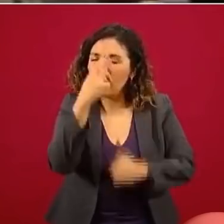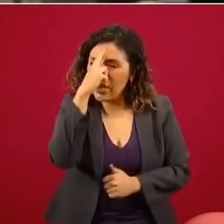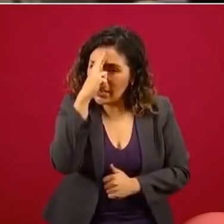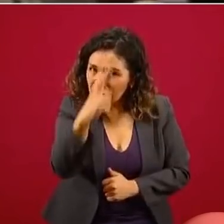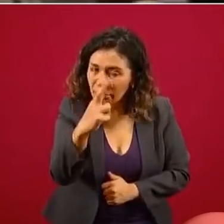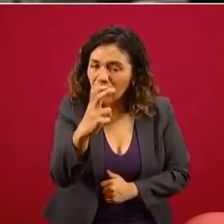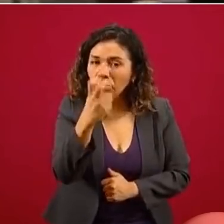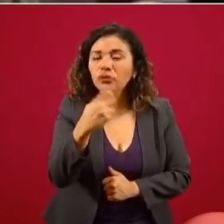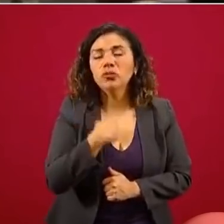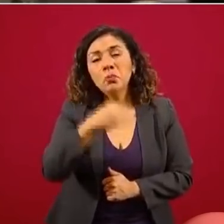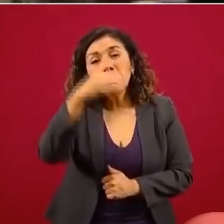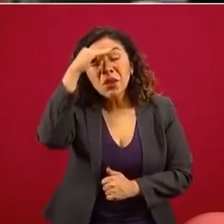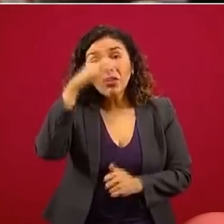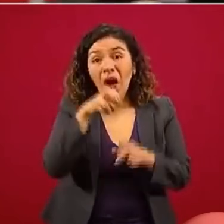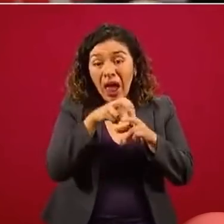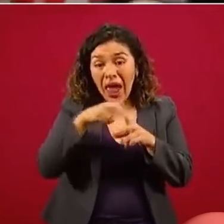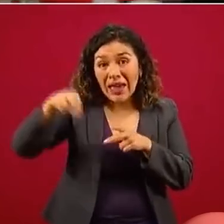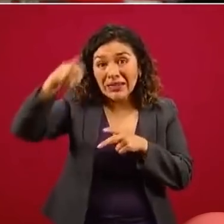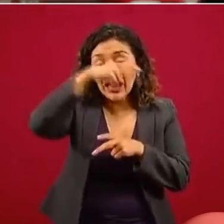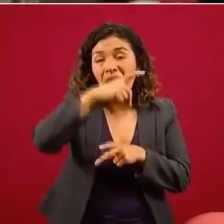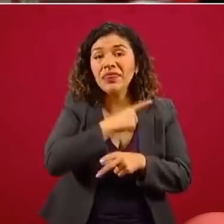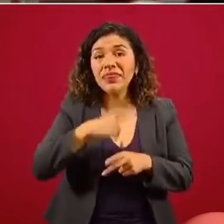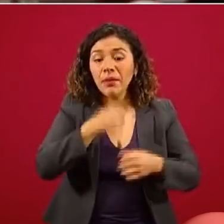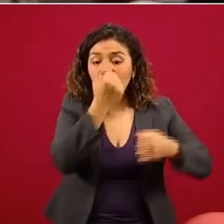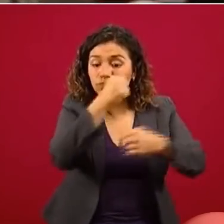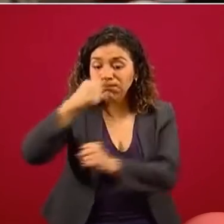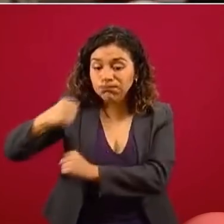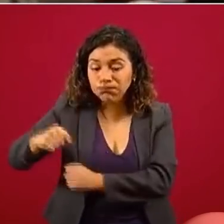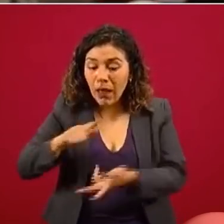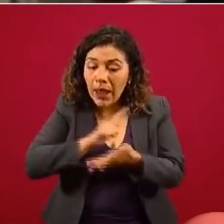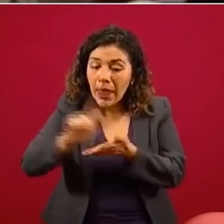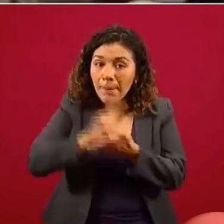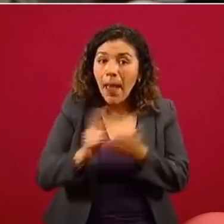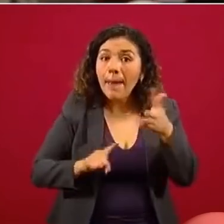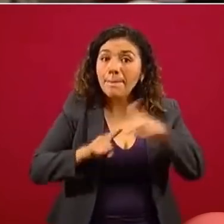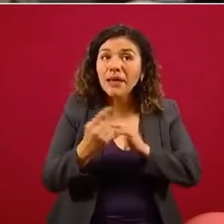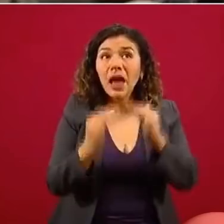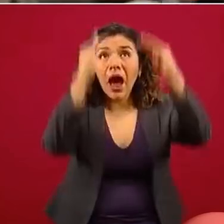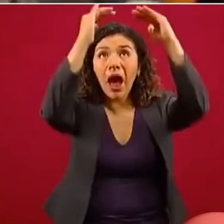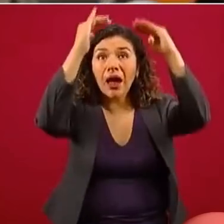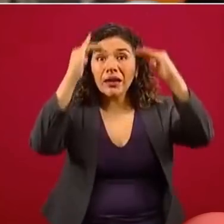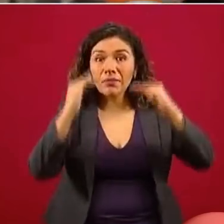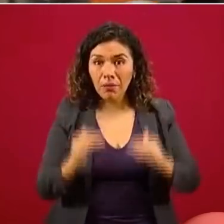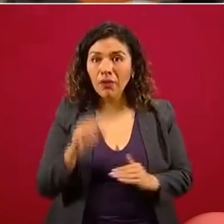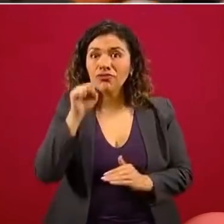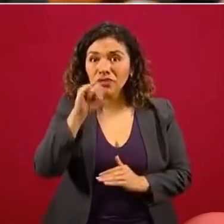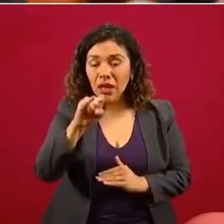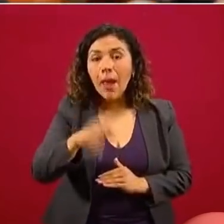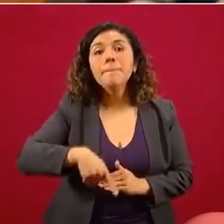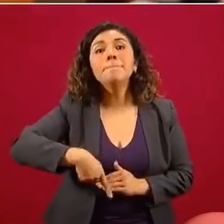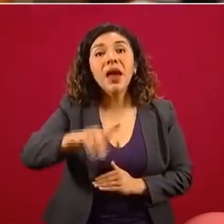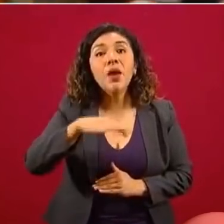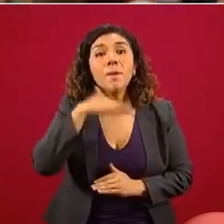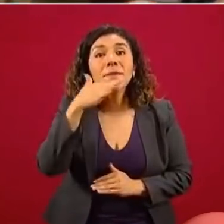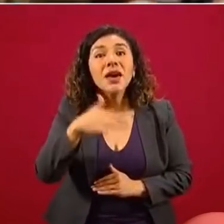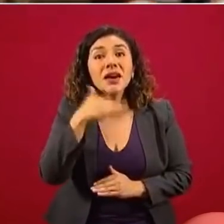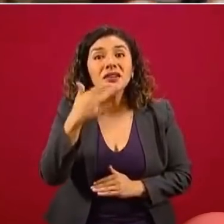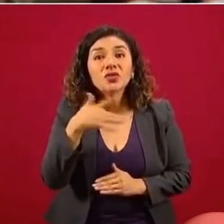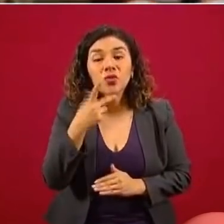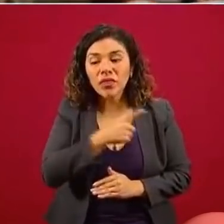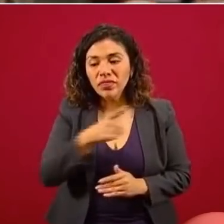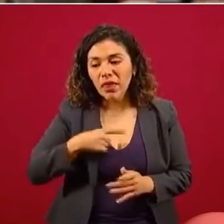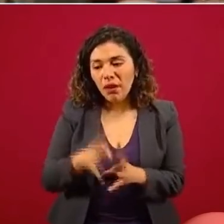respeto, yo diría que las escaleras se barren de arriba a abajo, sí, y sin duda, pero la basura se pone en el